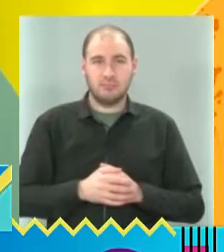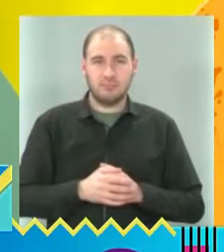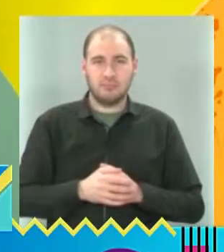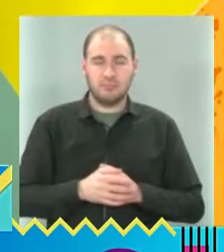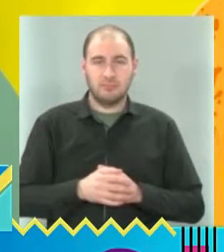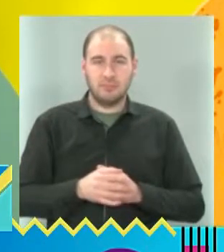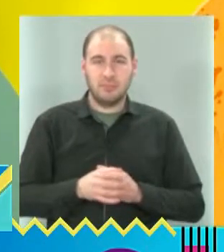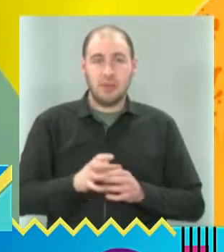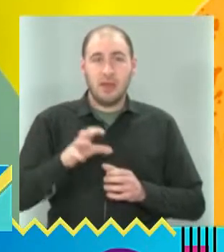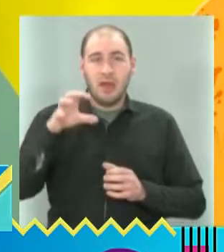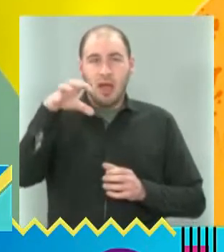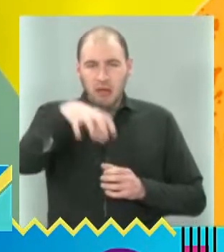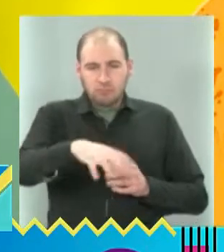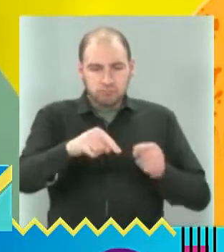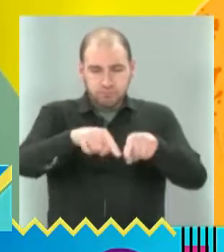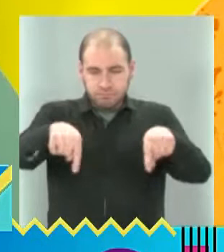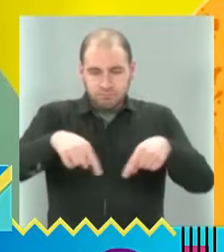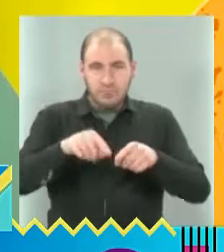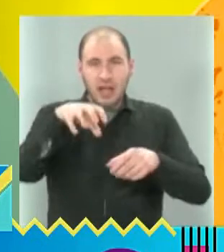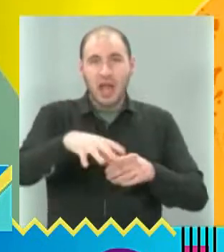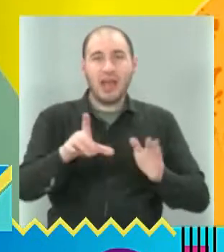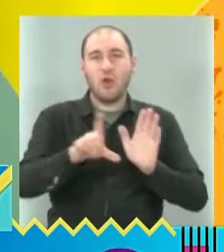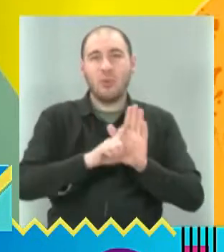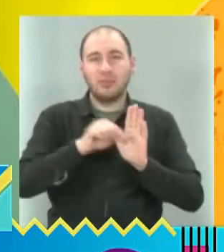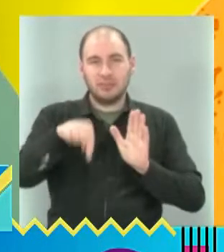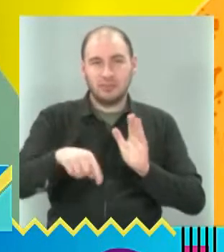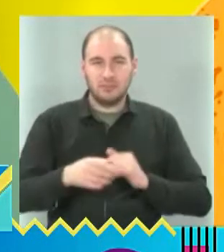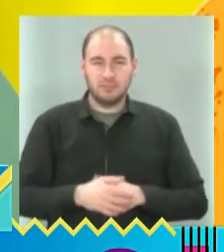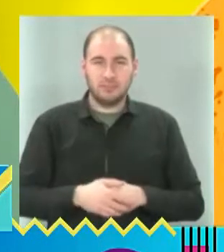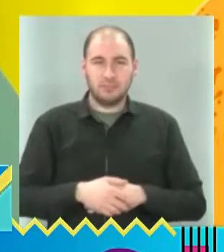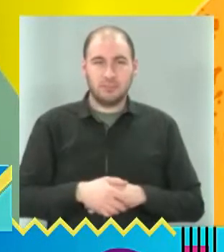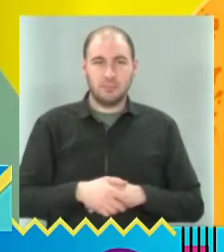de cobertura, digamos, jurídica,